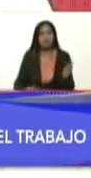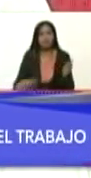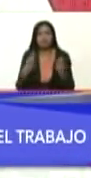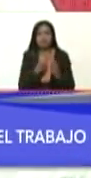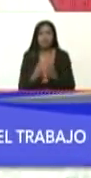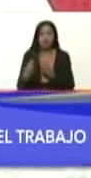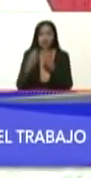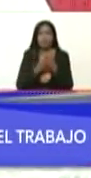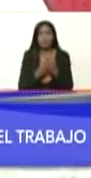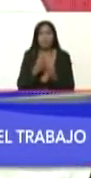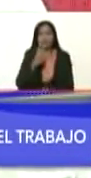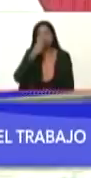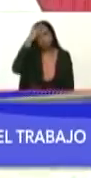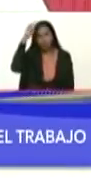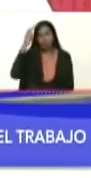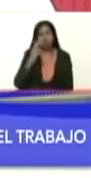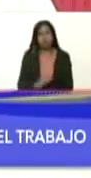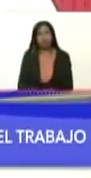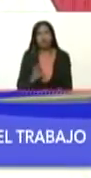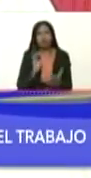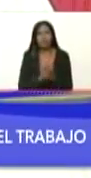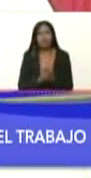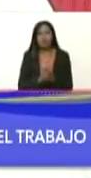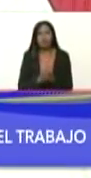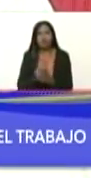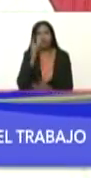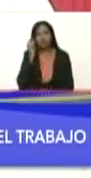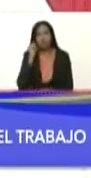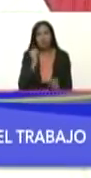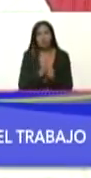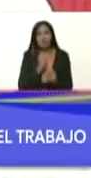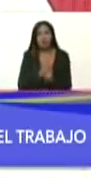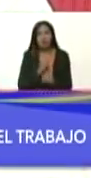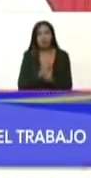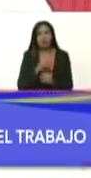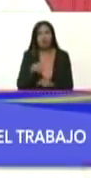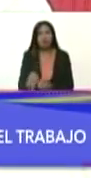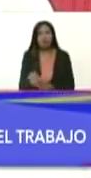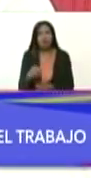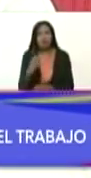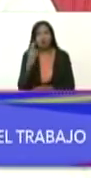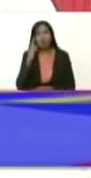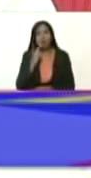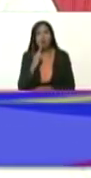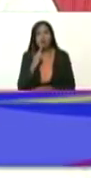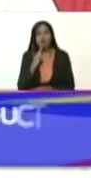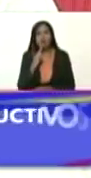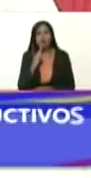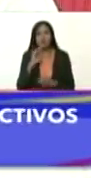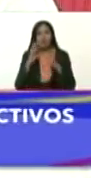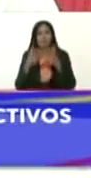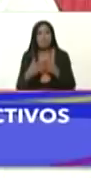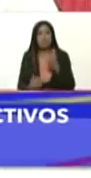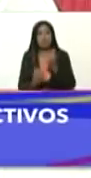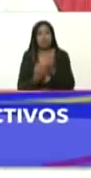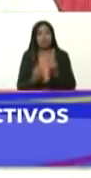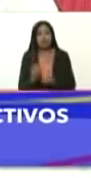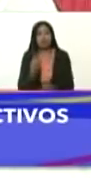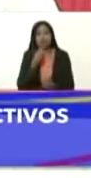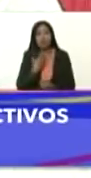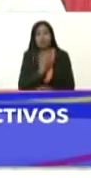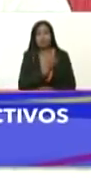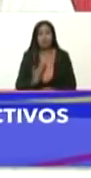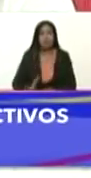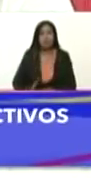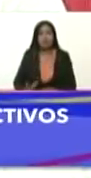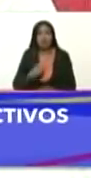compañeros y compañeras, hermanos trabajadores y trabajadoras del Estado Bolívar, de las empresas básicas. Bueno, presidente,